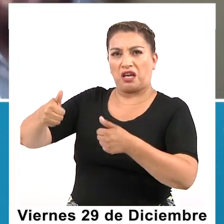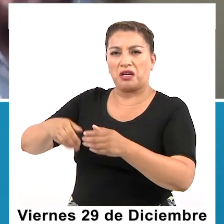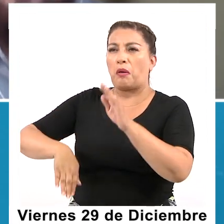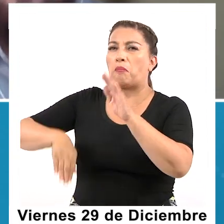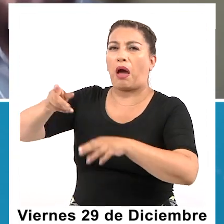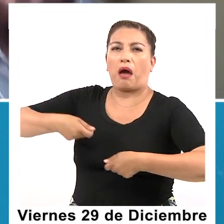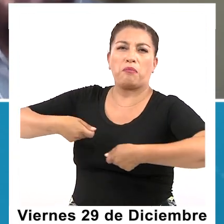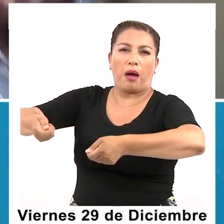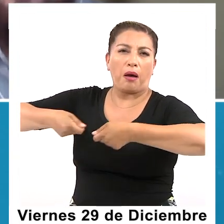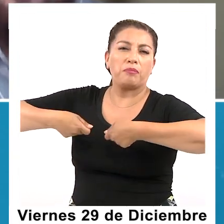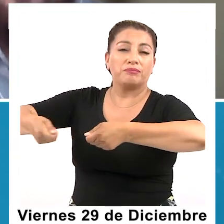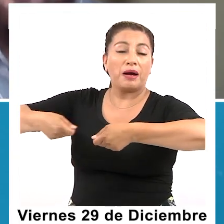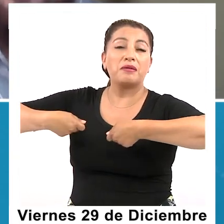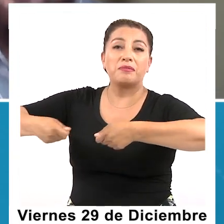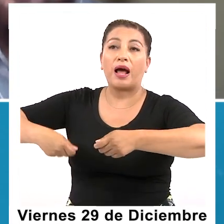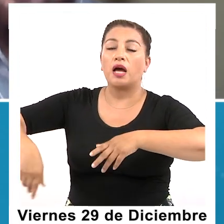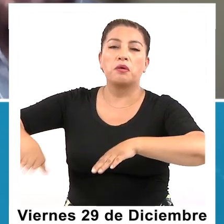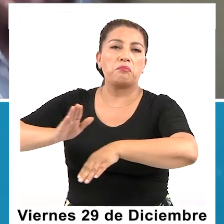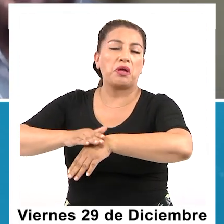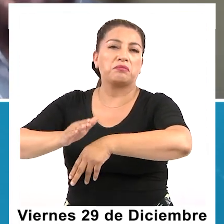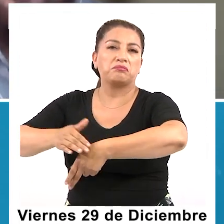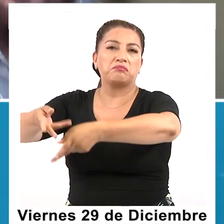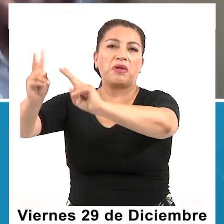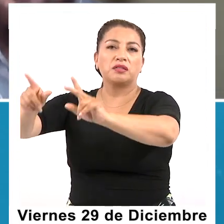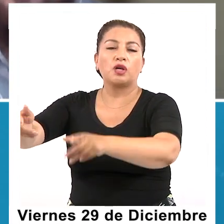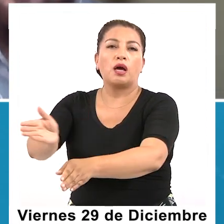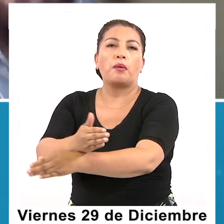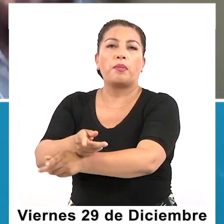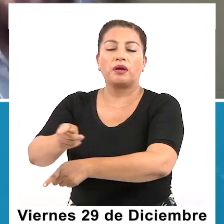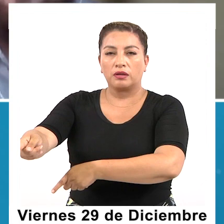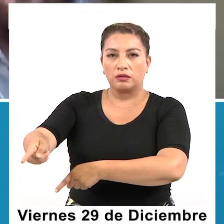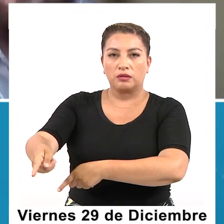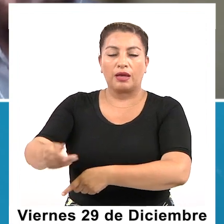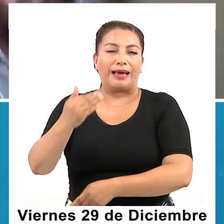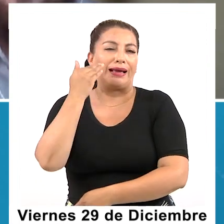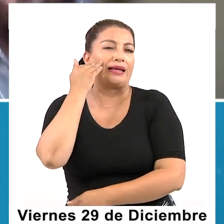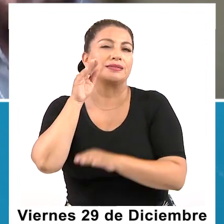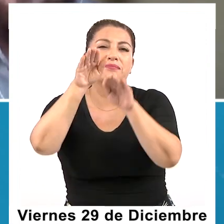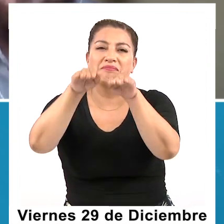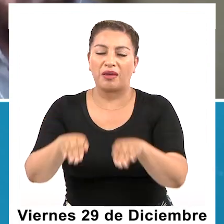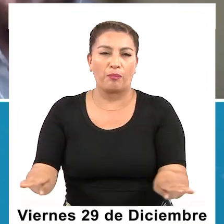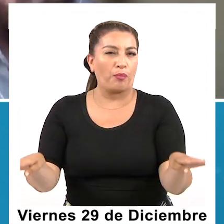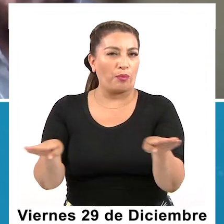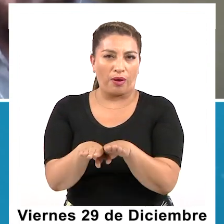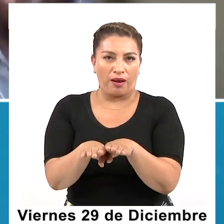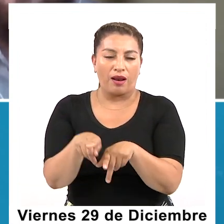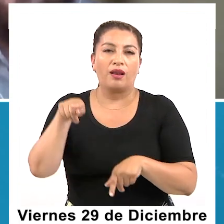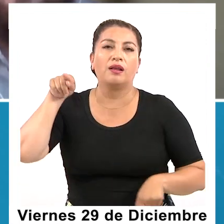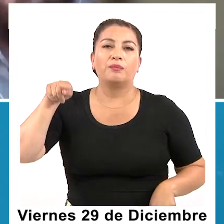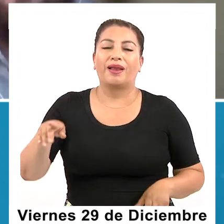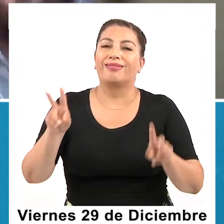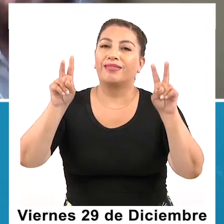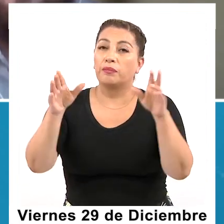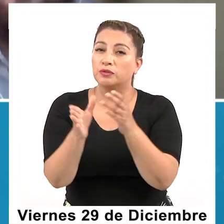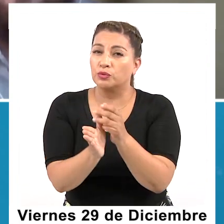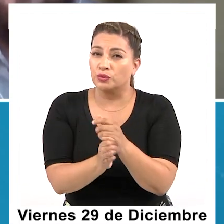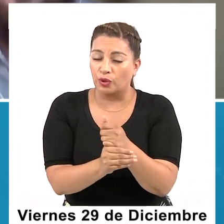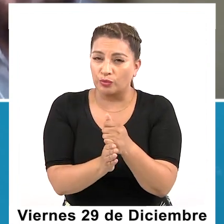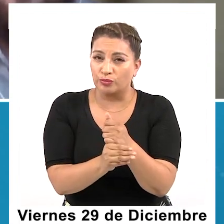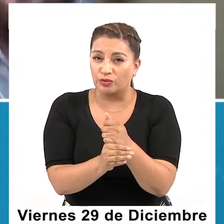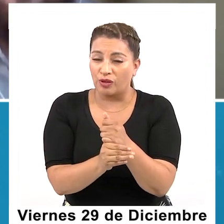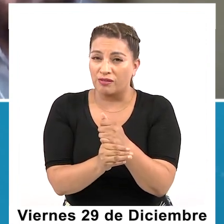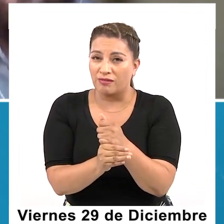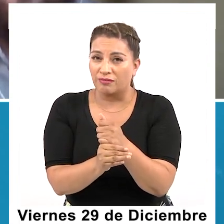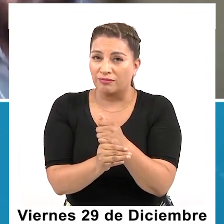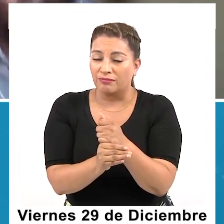más recursos y démosle más licencia de pesca a Corpesca. Es casi lo mismo, haciendo el símil, pero la corrupción yo creo que en